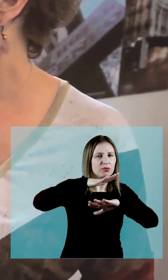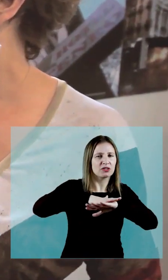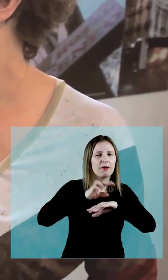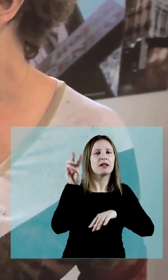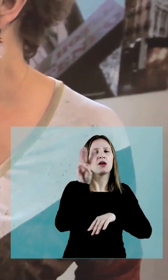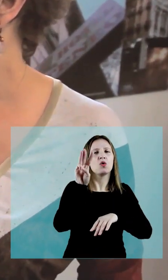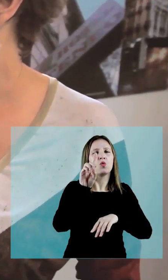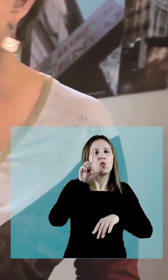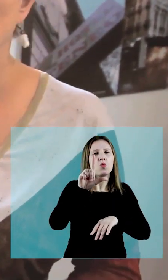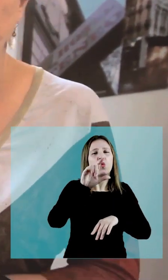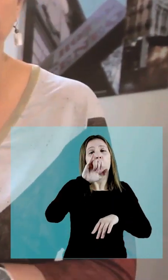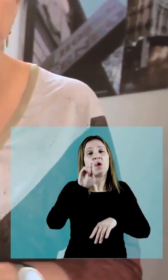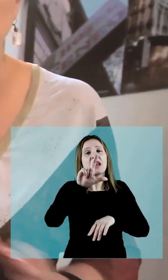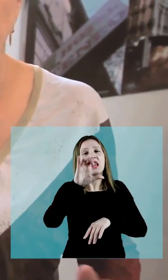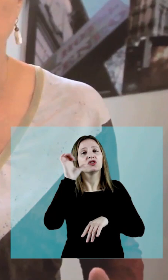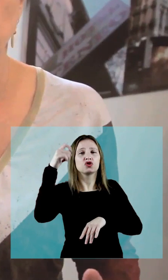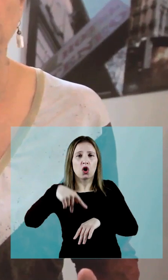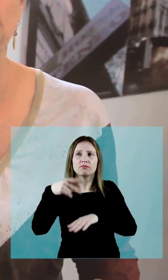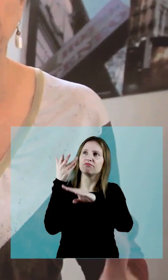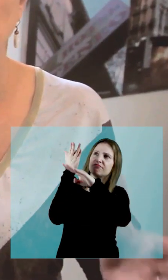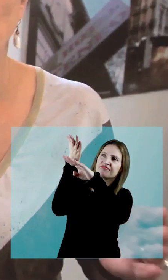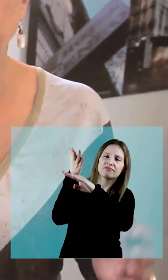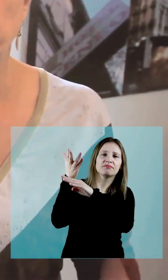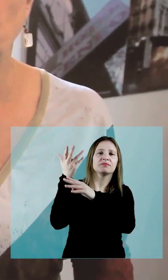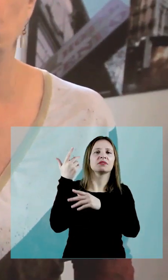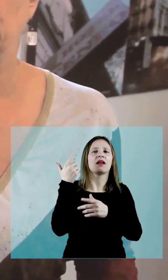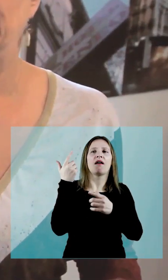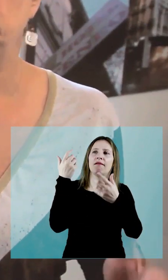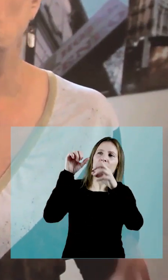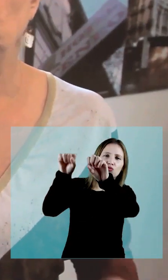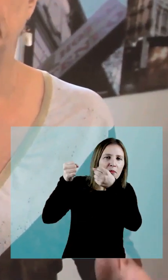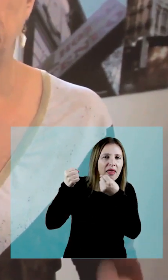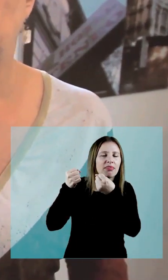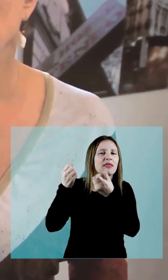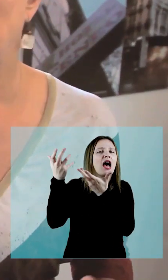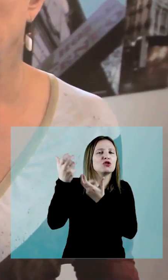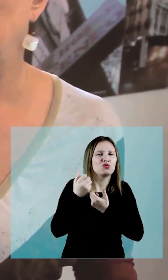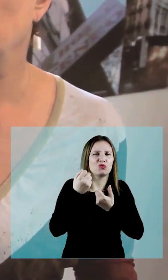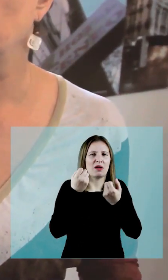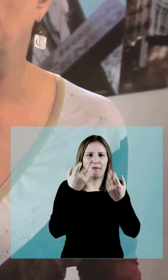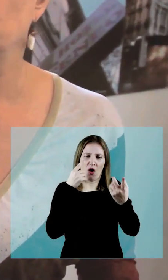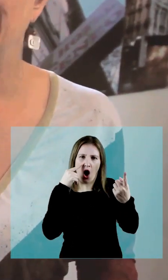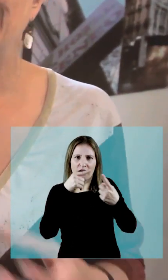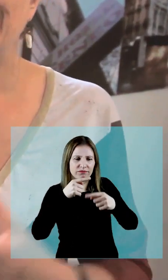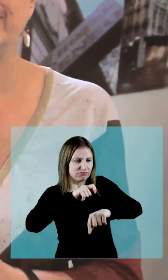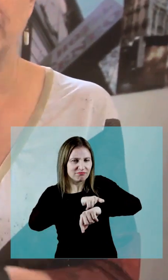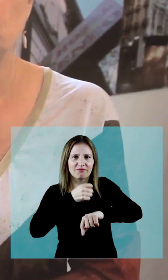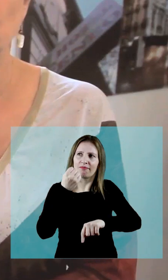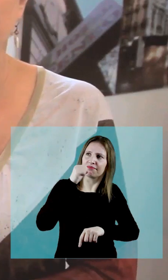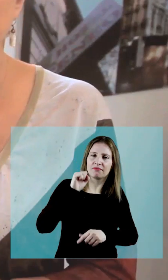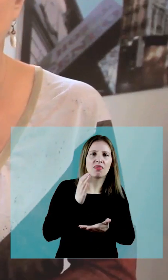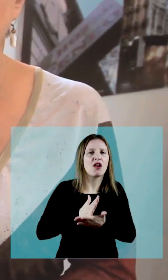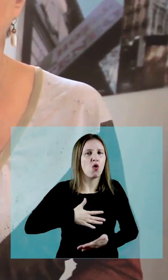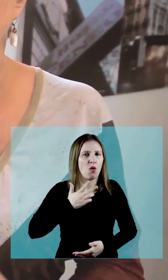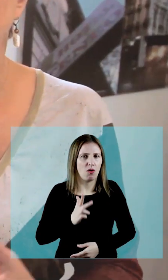Aldunate. Lograron que se suspendiera toda la ayuda militar a Uruguay por la tortura y la violación a los derechos humanos. Esta